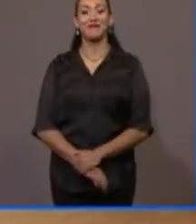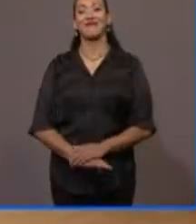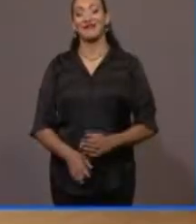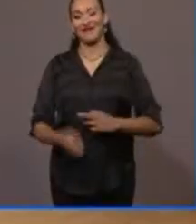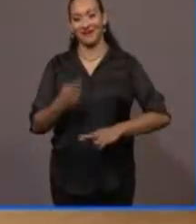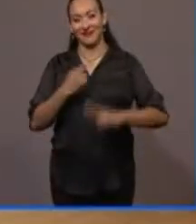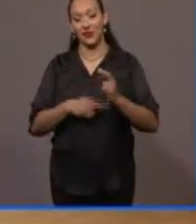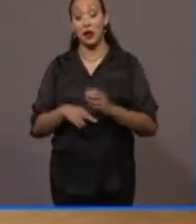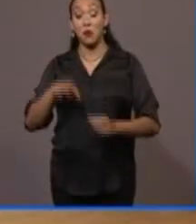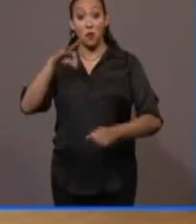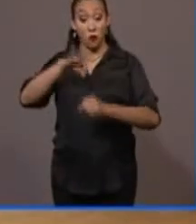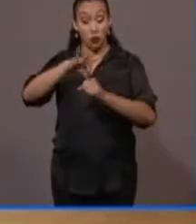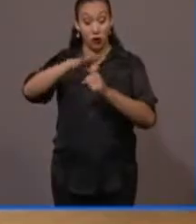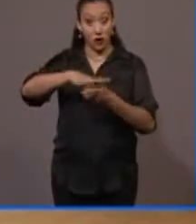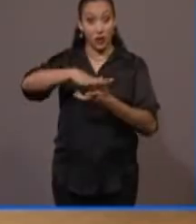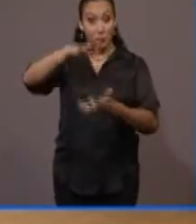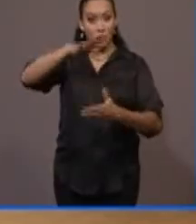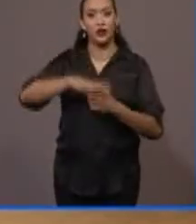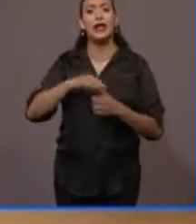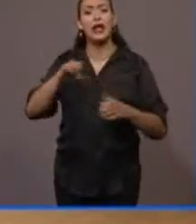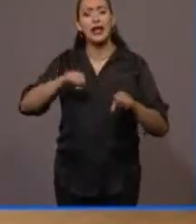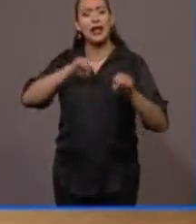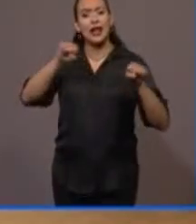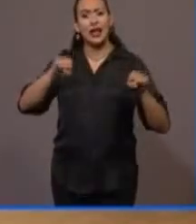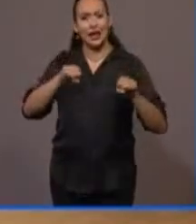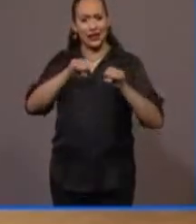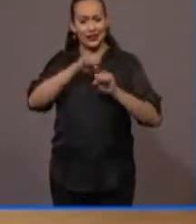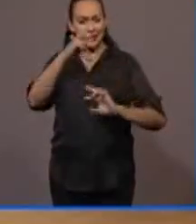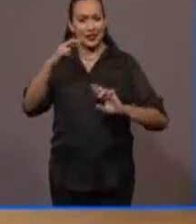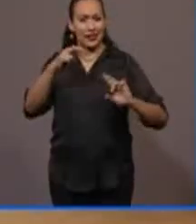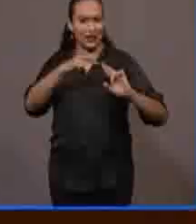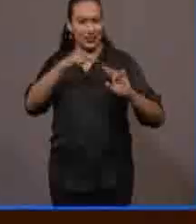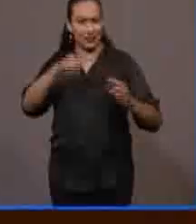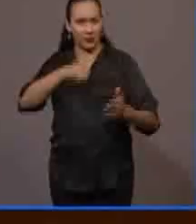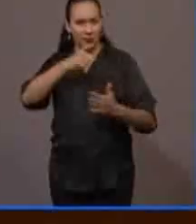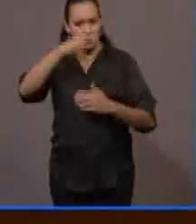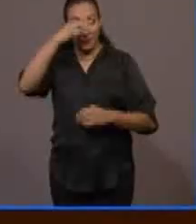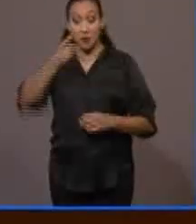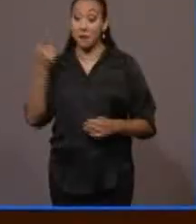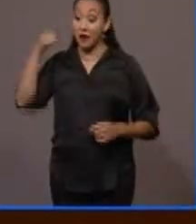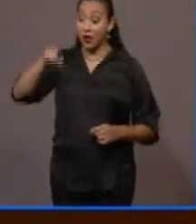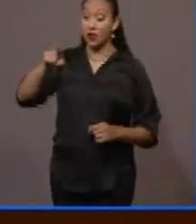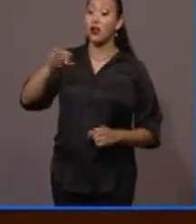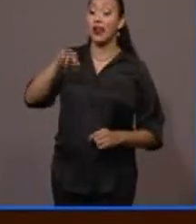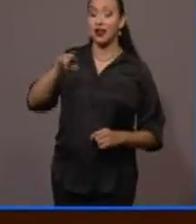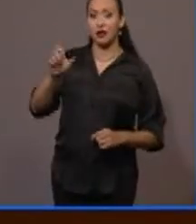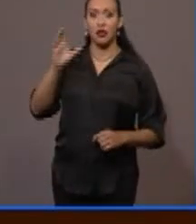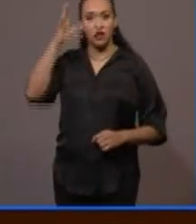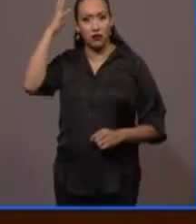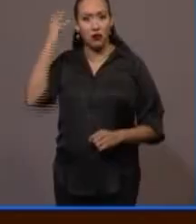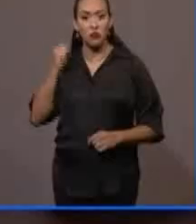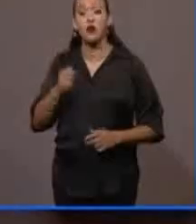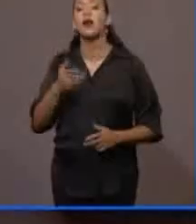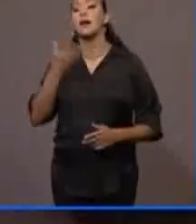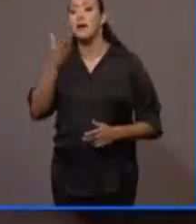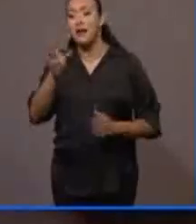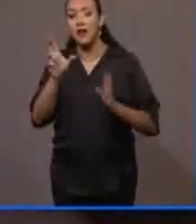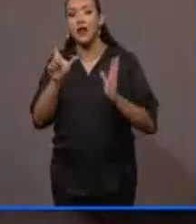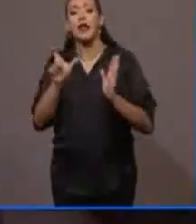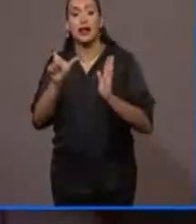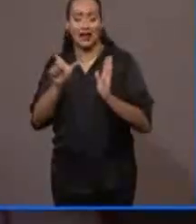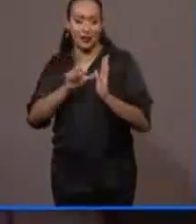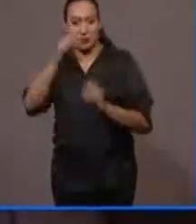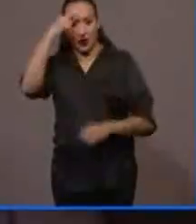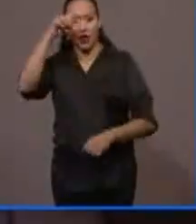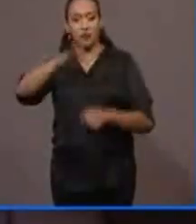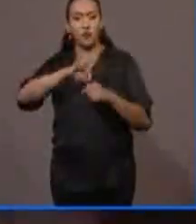Por mayoría de votos, la Sala Regional Ciudad de México ordenó al INE en Morelos expedir la credencial para votar que le había negado